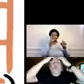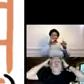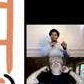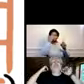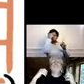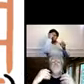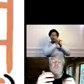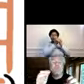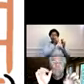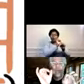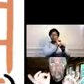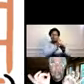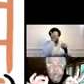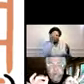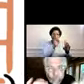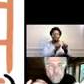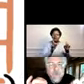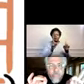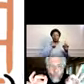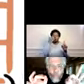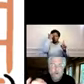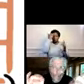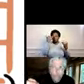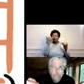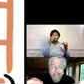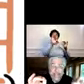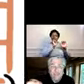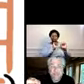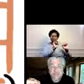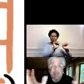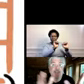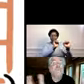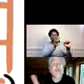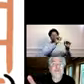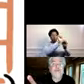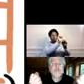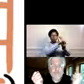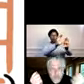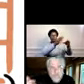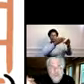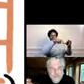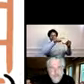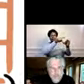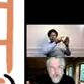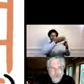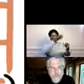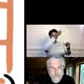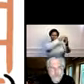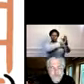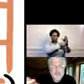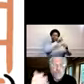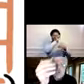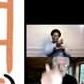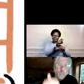complicado. Quién sabe cómo va a funcionar todo eso, verdad? Pero lo que sí sabemos es que hay un esfuerzo ahorita de mejorar esa fuerza laboral